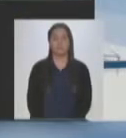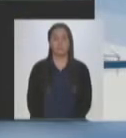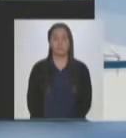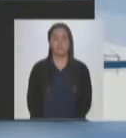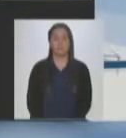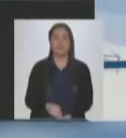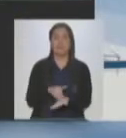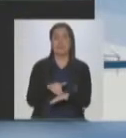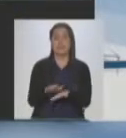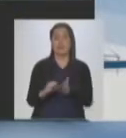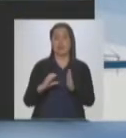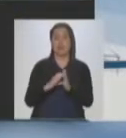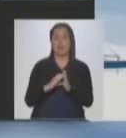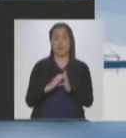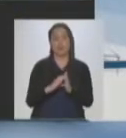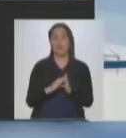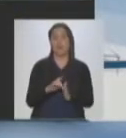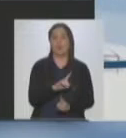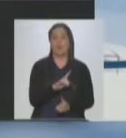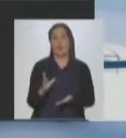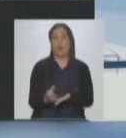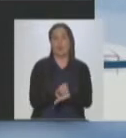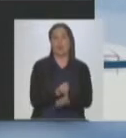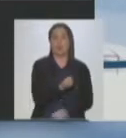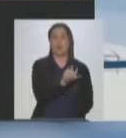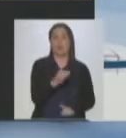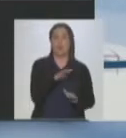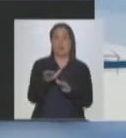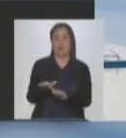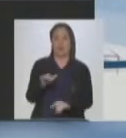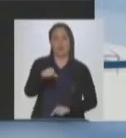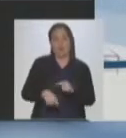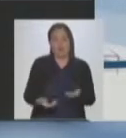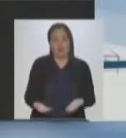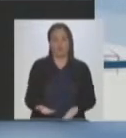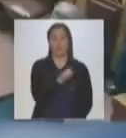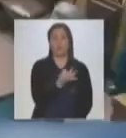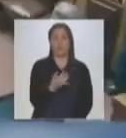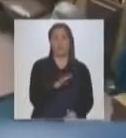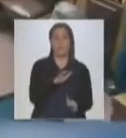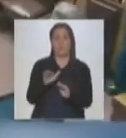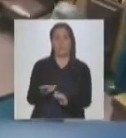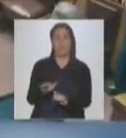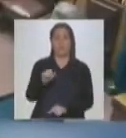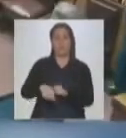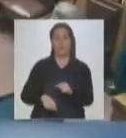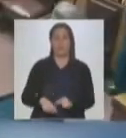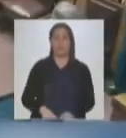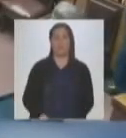y que es una conducta que se le permite por el poder que tiene. Javier, ¿en qué se basó el Senado para rechazar el juicio político?